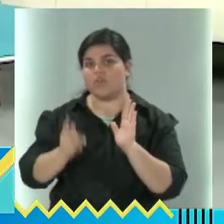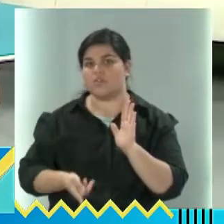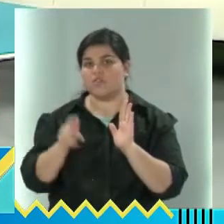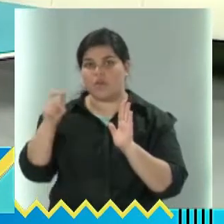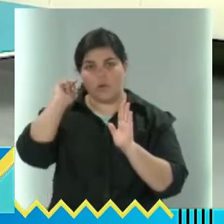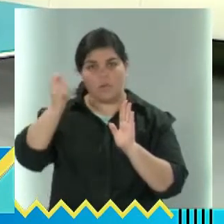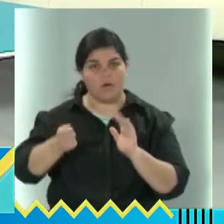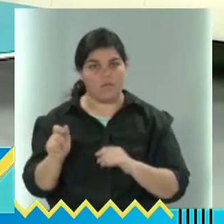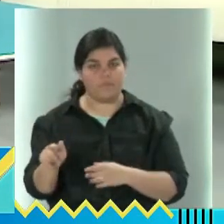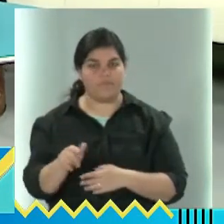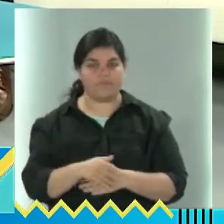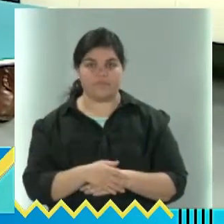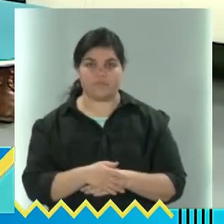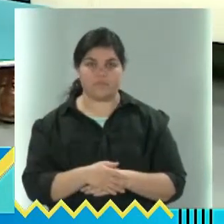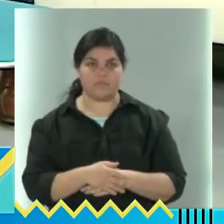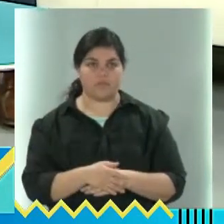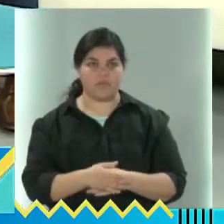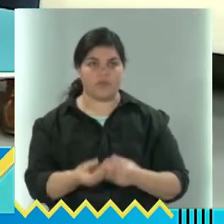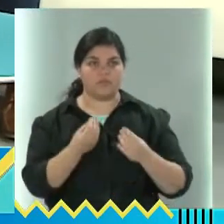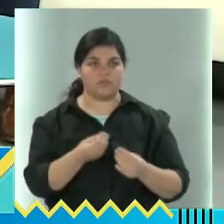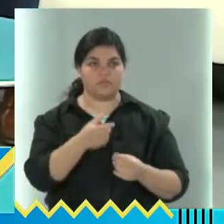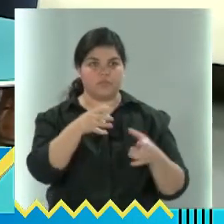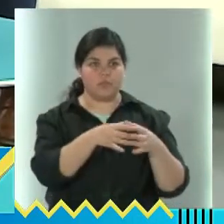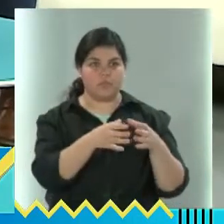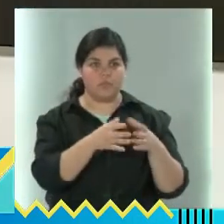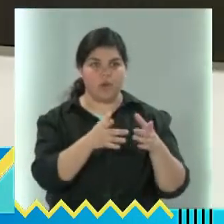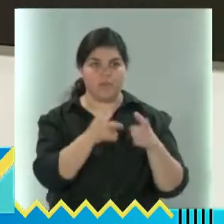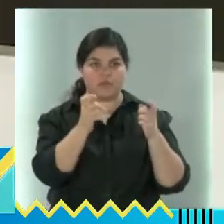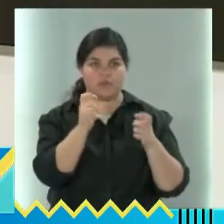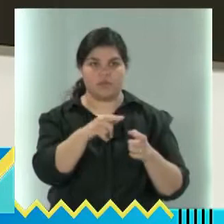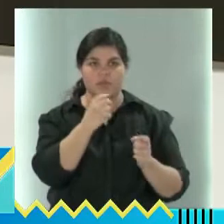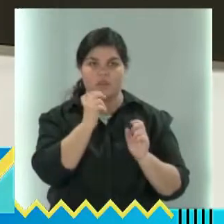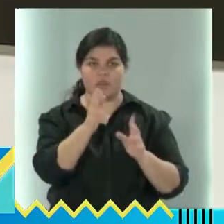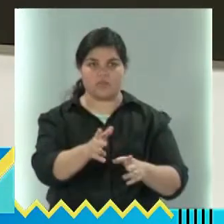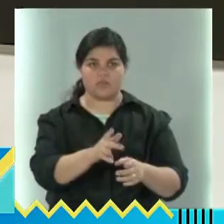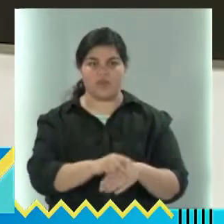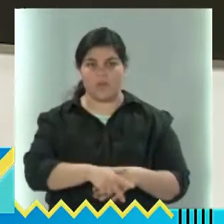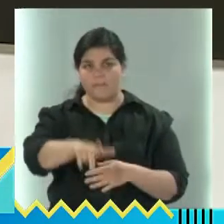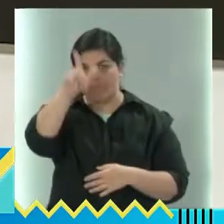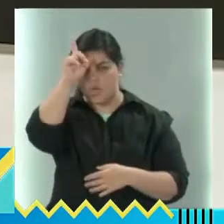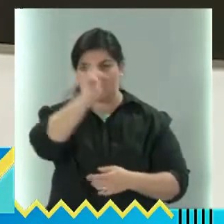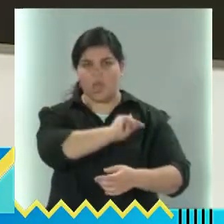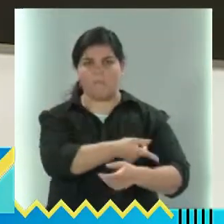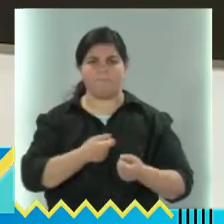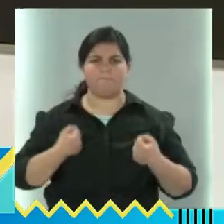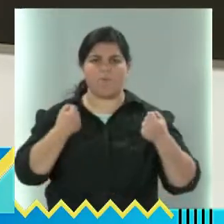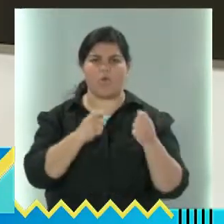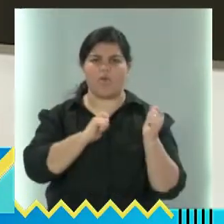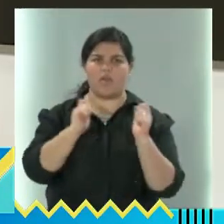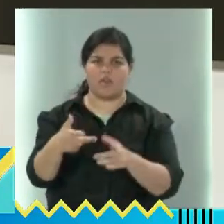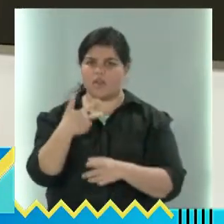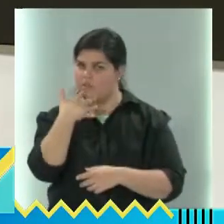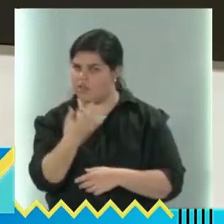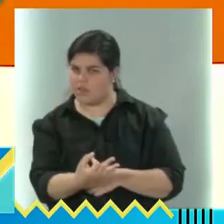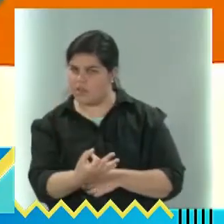contestarías a aquellos legisladores también de la oposición que hablan de un gran poder concedido a la policía, por ejemplo? ¿Cuánto hay de real en